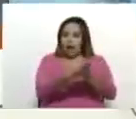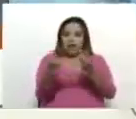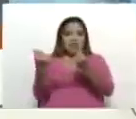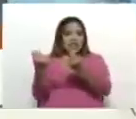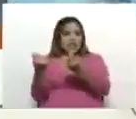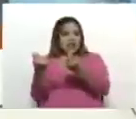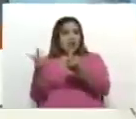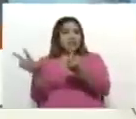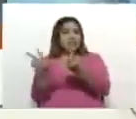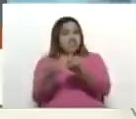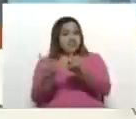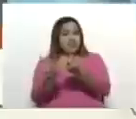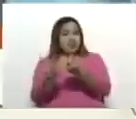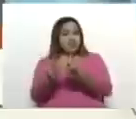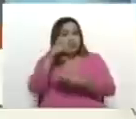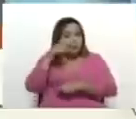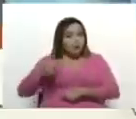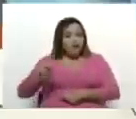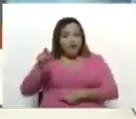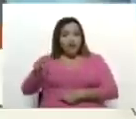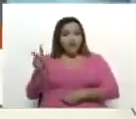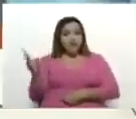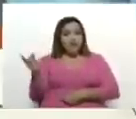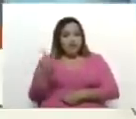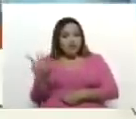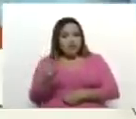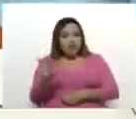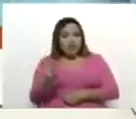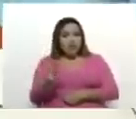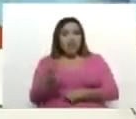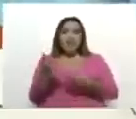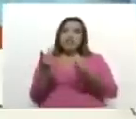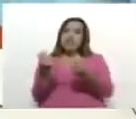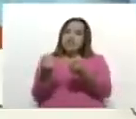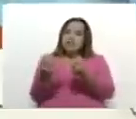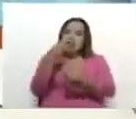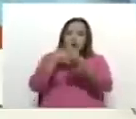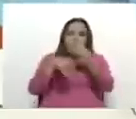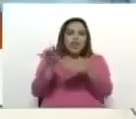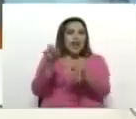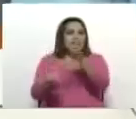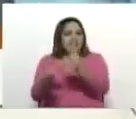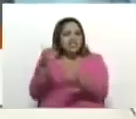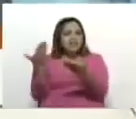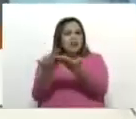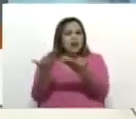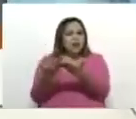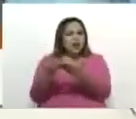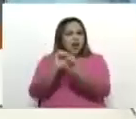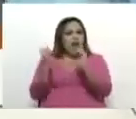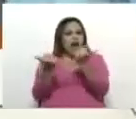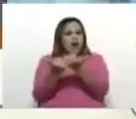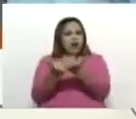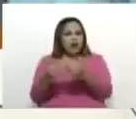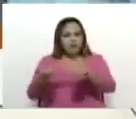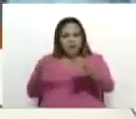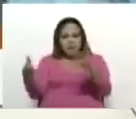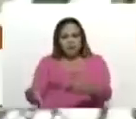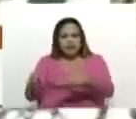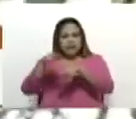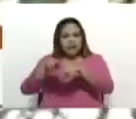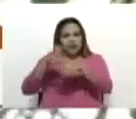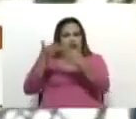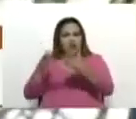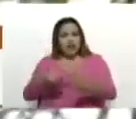de Venezuela del pueblo dinero para la comida para la leche para las escuelas para las aulas para los pupitres con